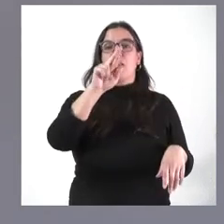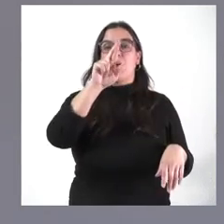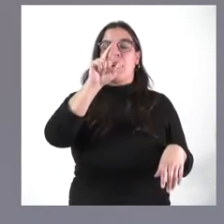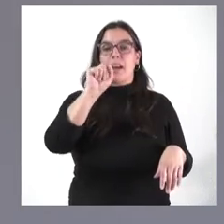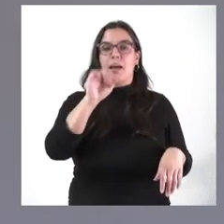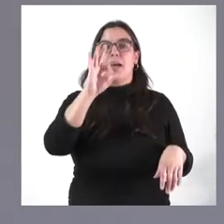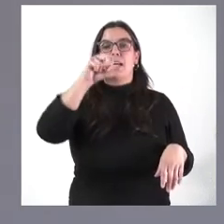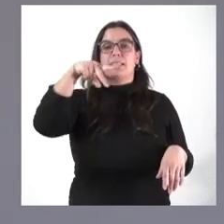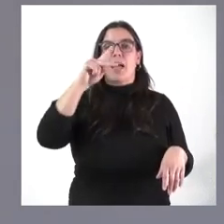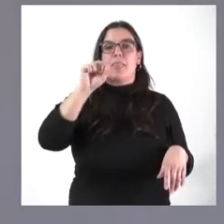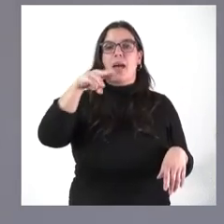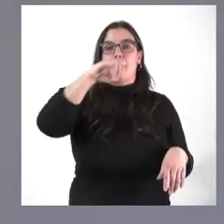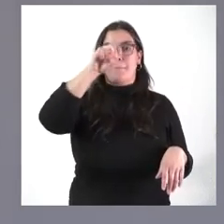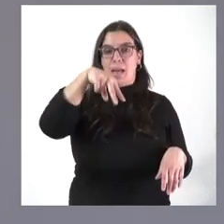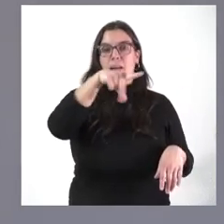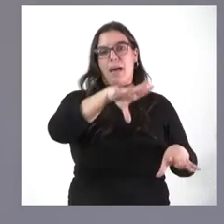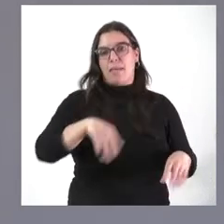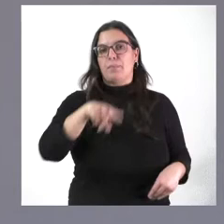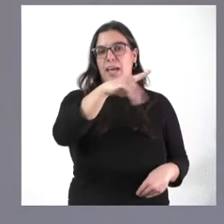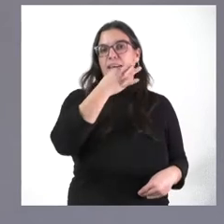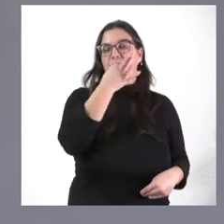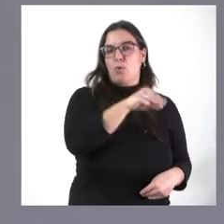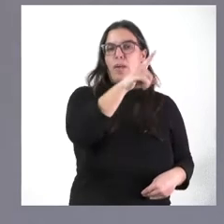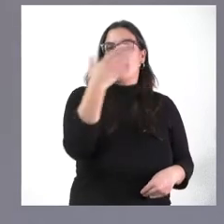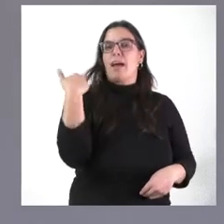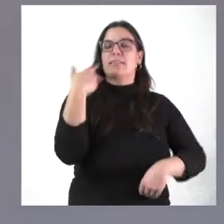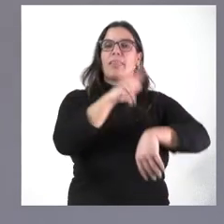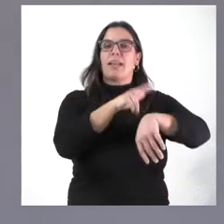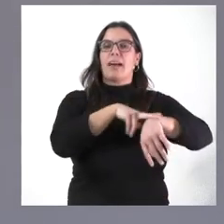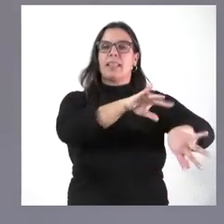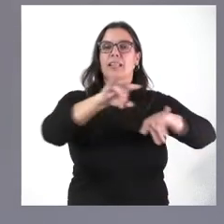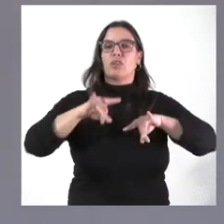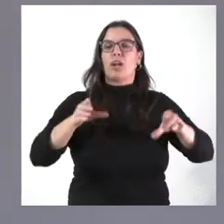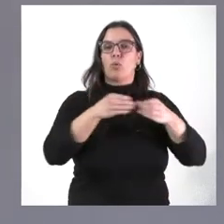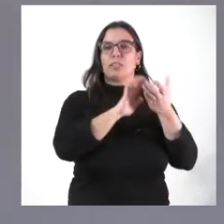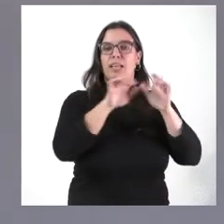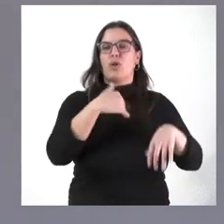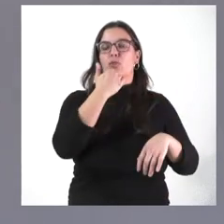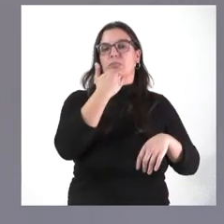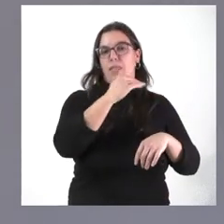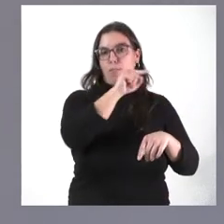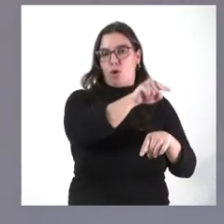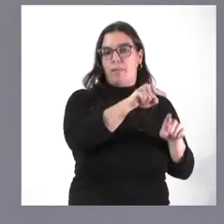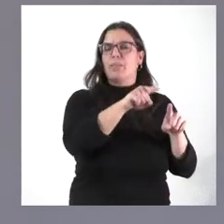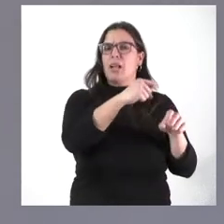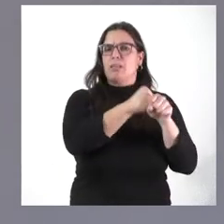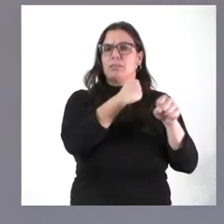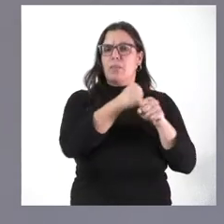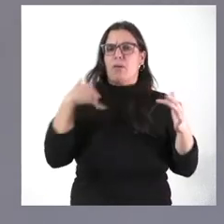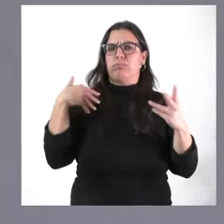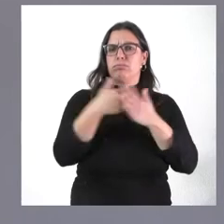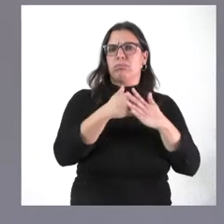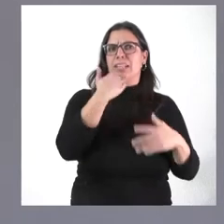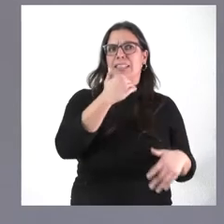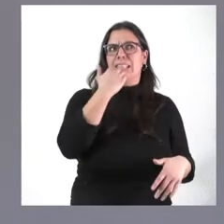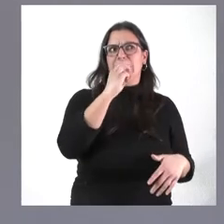delegada territorial de la junta de Castilla y Zamora es una persona que ha desempeñado su tarea de una forma muy intensa en los últimos 3 años casi